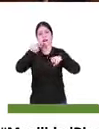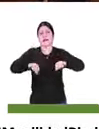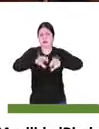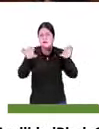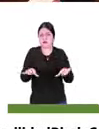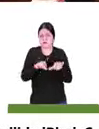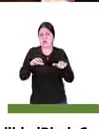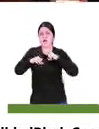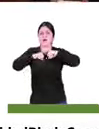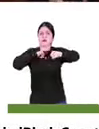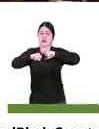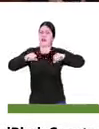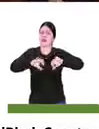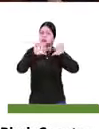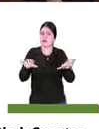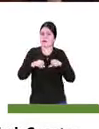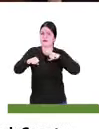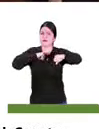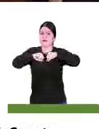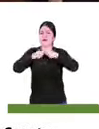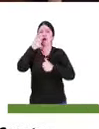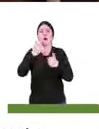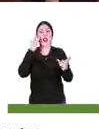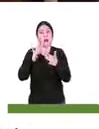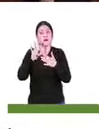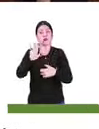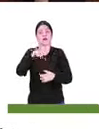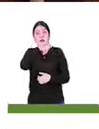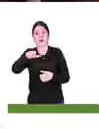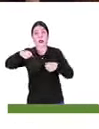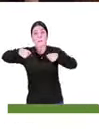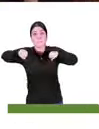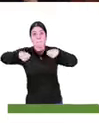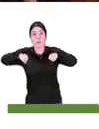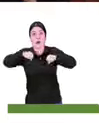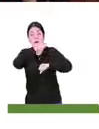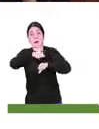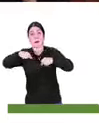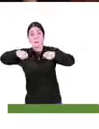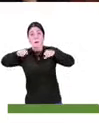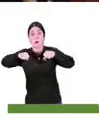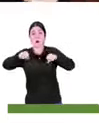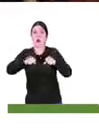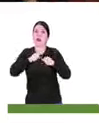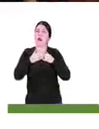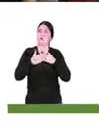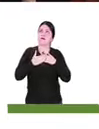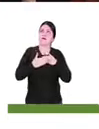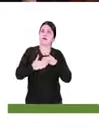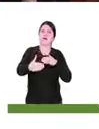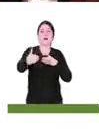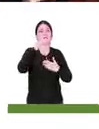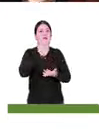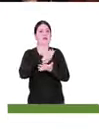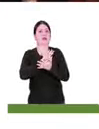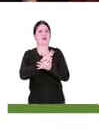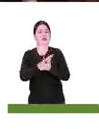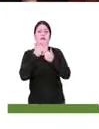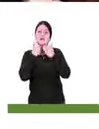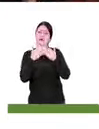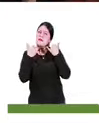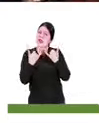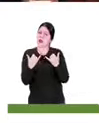precisamente que los motociclistas tengan una, puedan moverse más tranquilos. En primer lugar, y muy